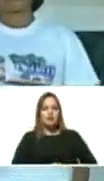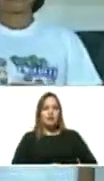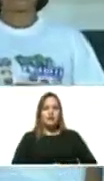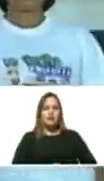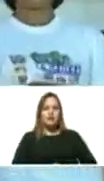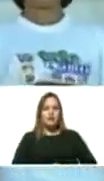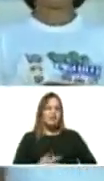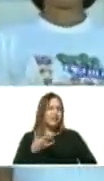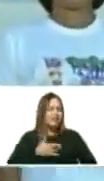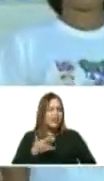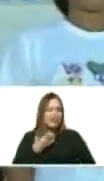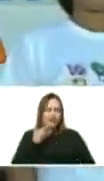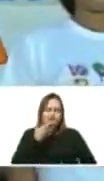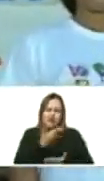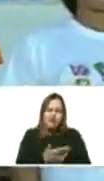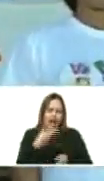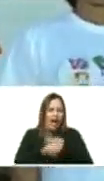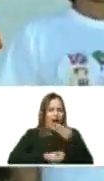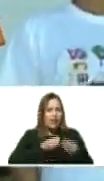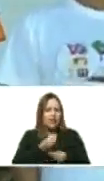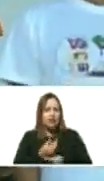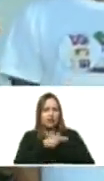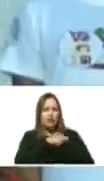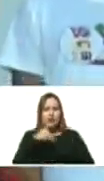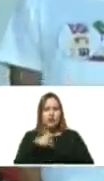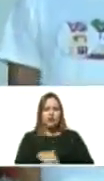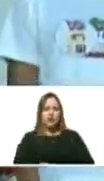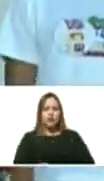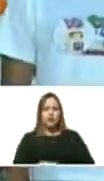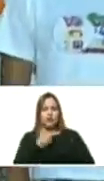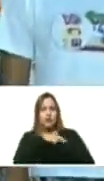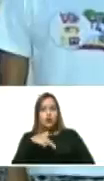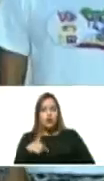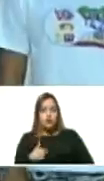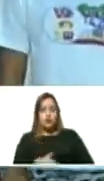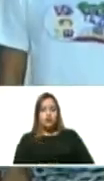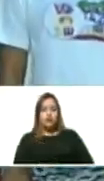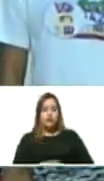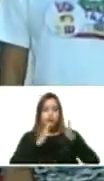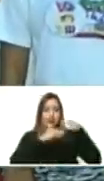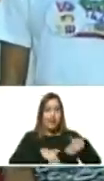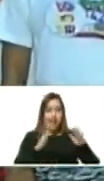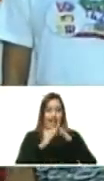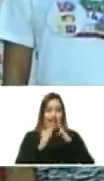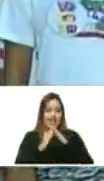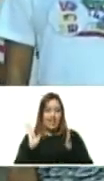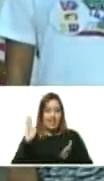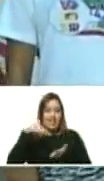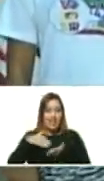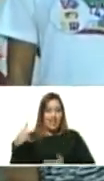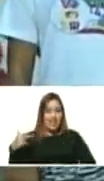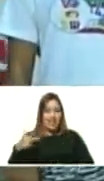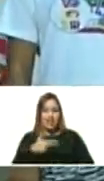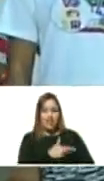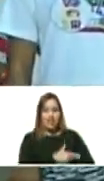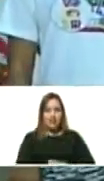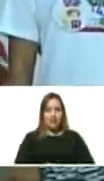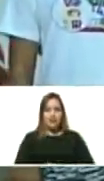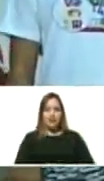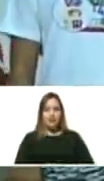Me siento agradecido por lo que ha hecho por nosotros. Nosotros somos damnificados del Estado de Tejería.